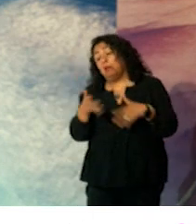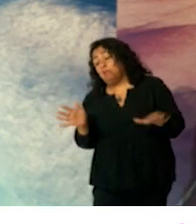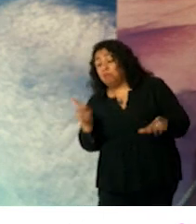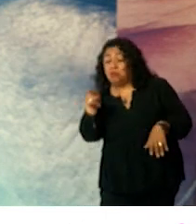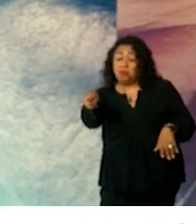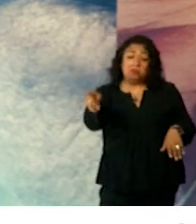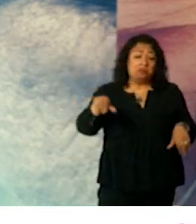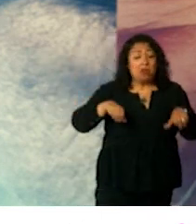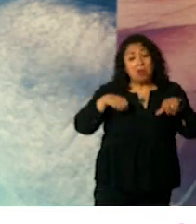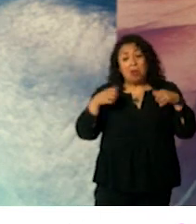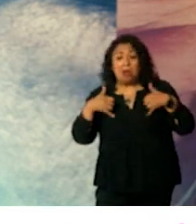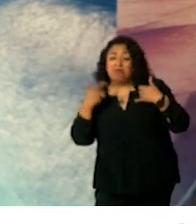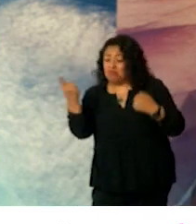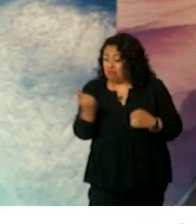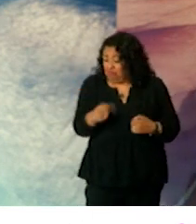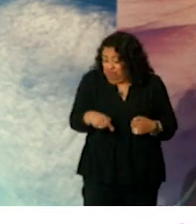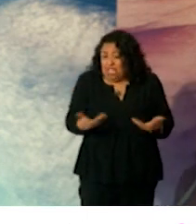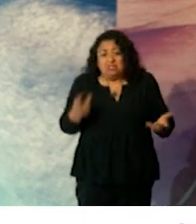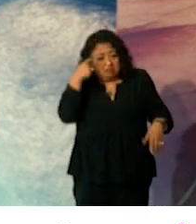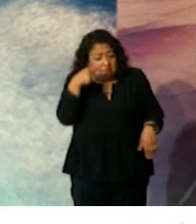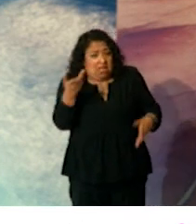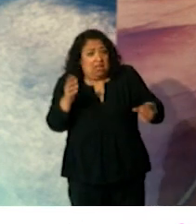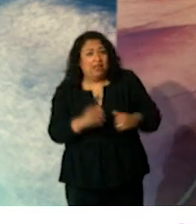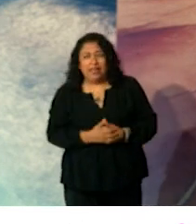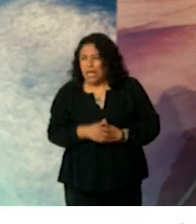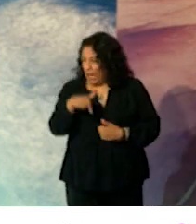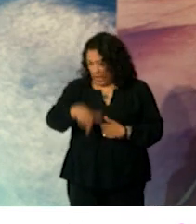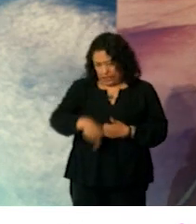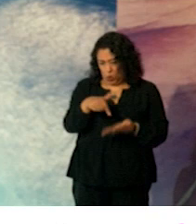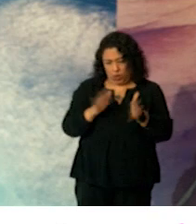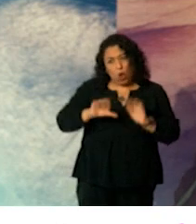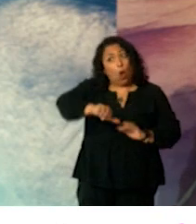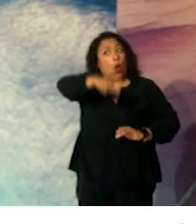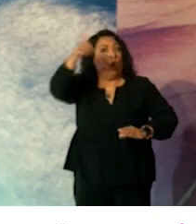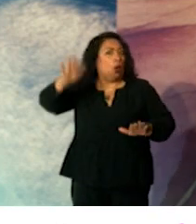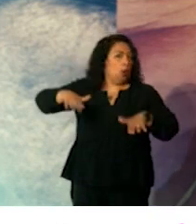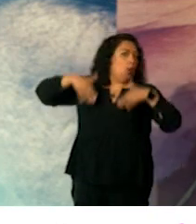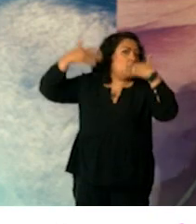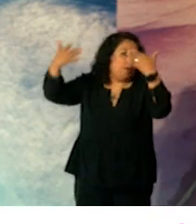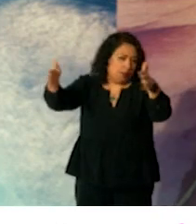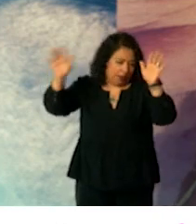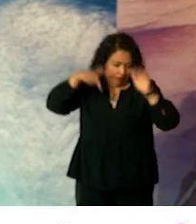pues, chamaco, pues, ¿qué estás haciendo aquí? No, pues, ¿para qué? O sea, no me refiero a este espacio, sino a otros espacios. Y